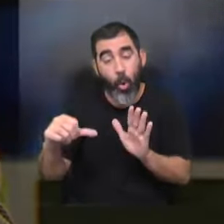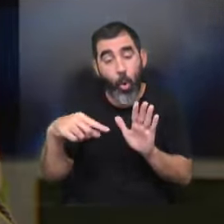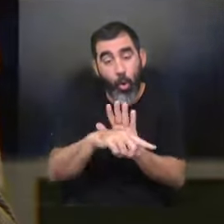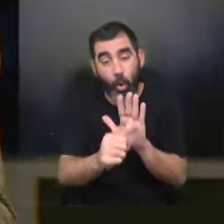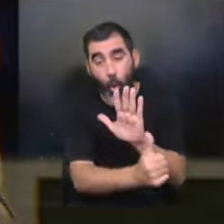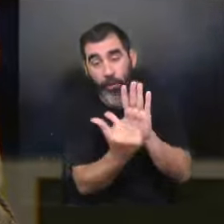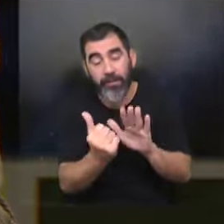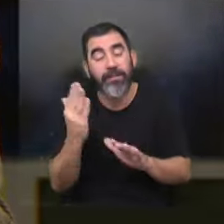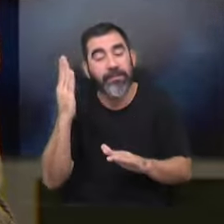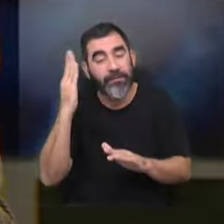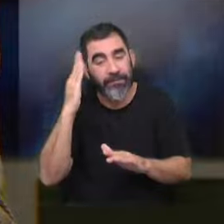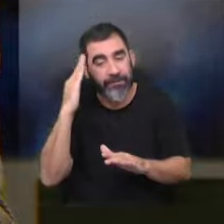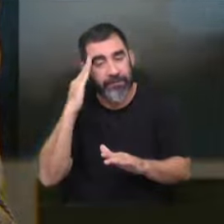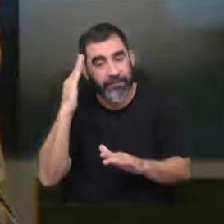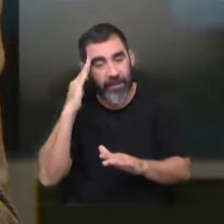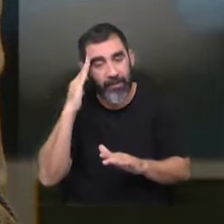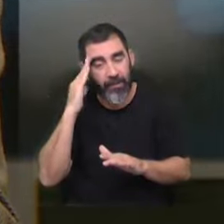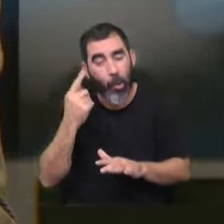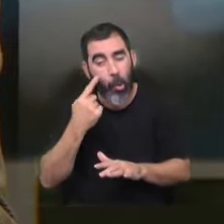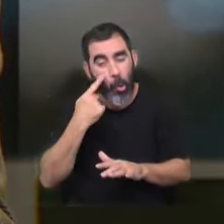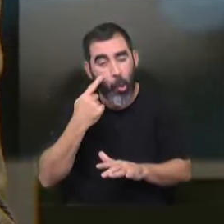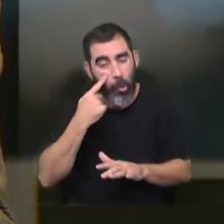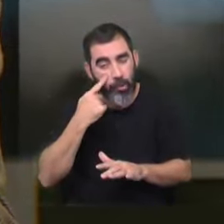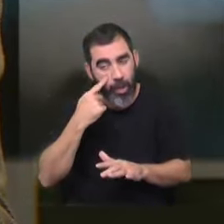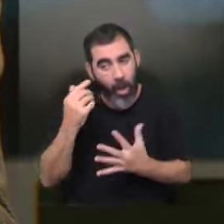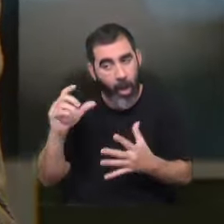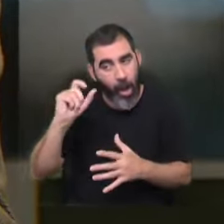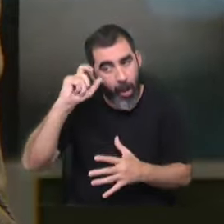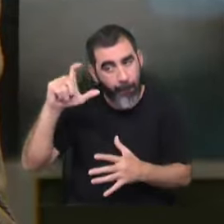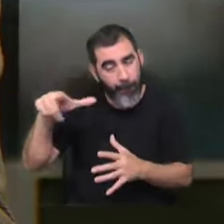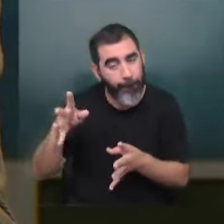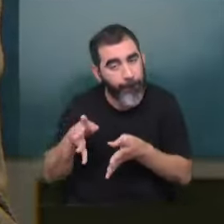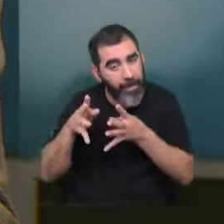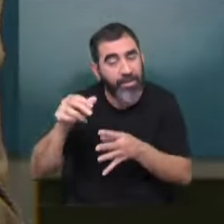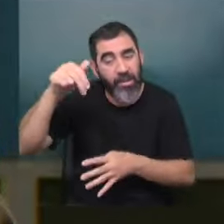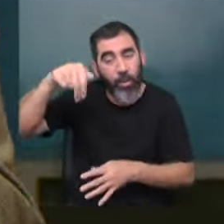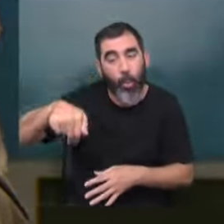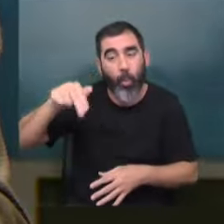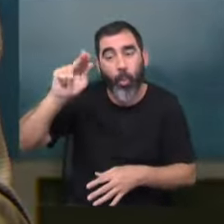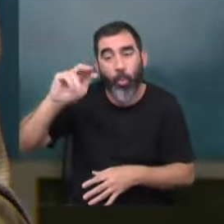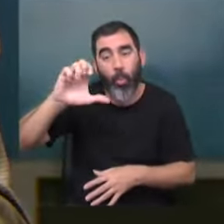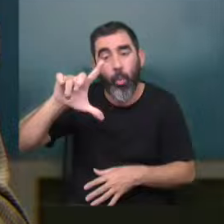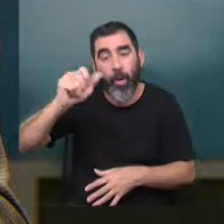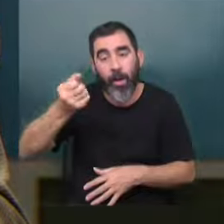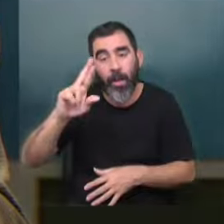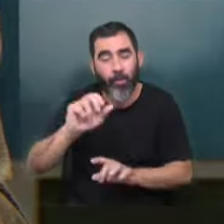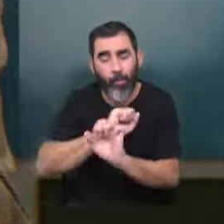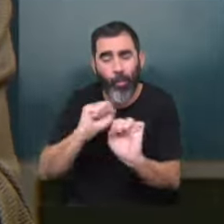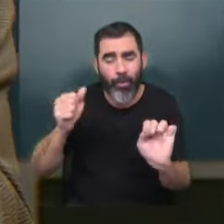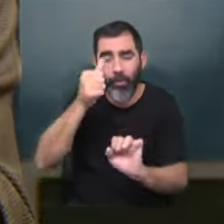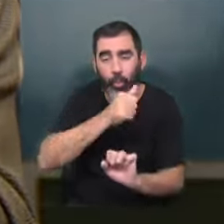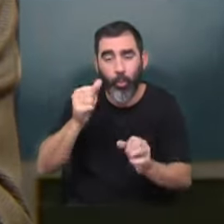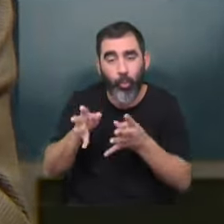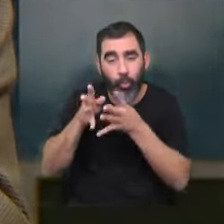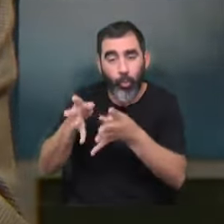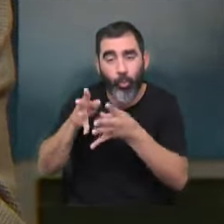Oriente sabían conocían la real capacidad de los arsenales nucleares y entonces sabían que no se podía resolver la guerra. Si no